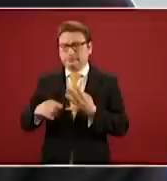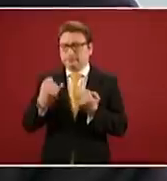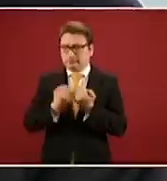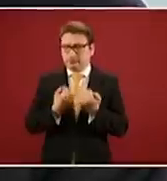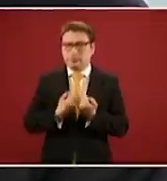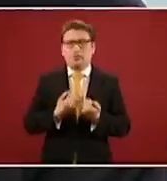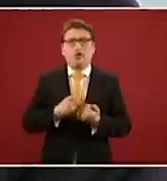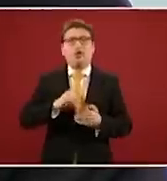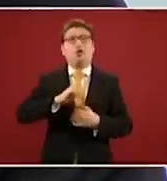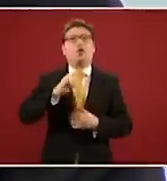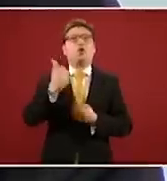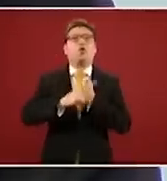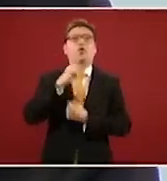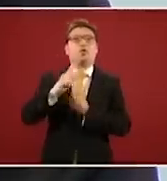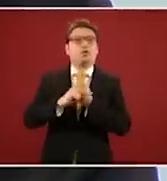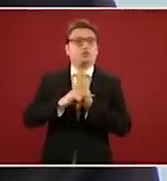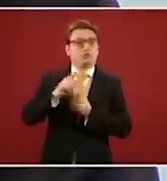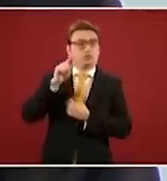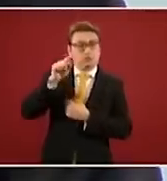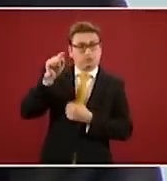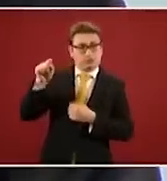en otros países,